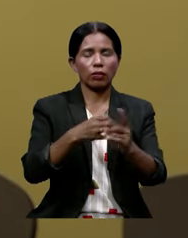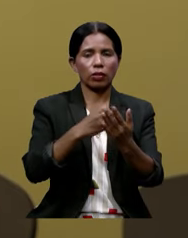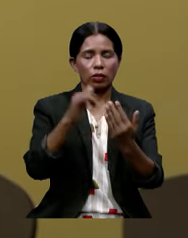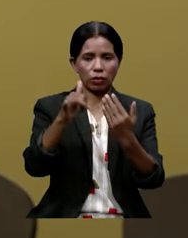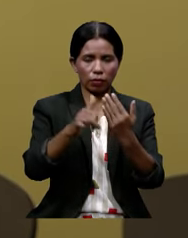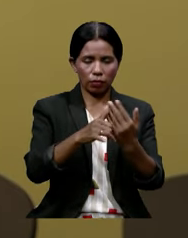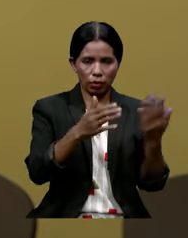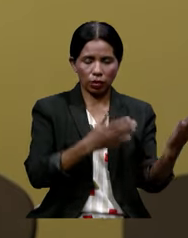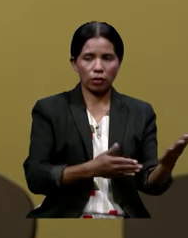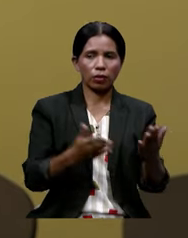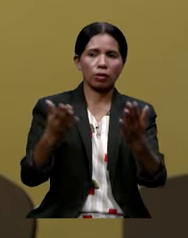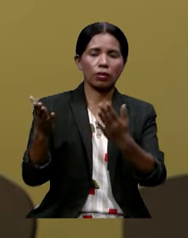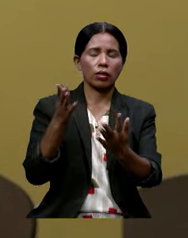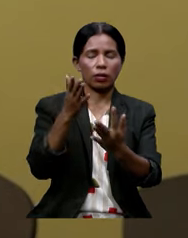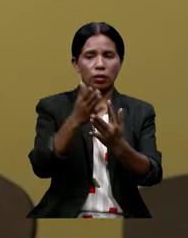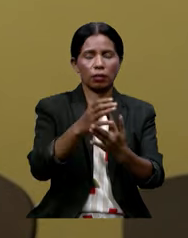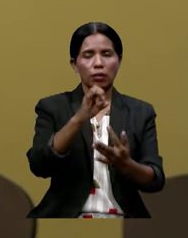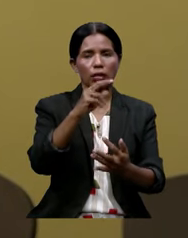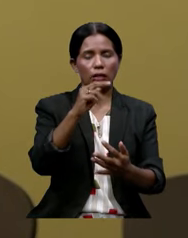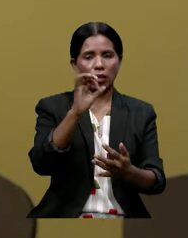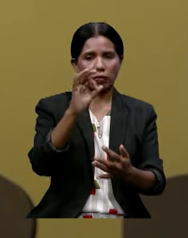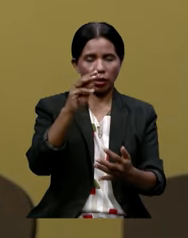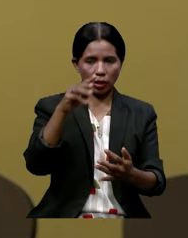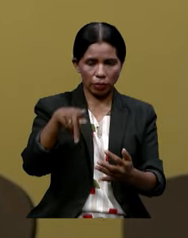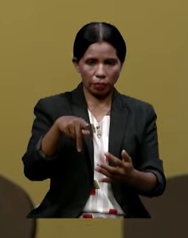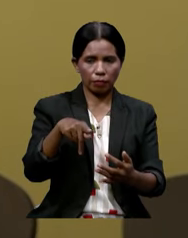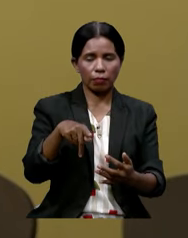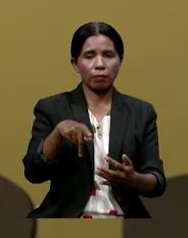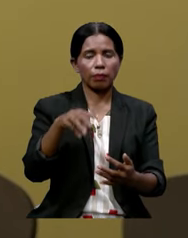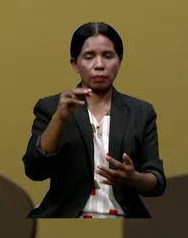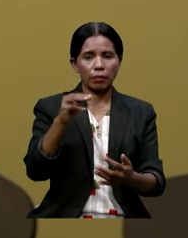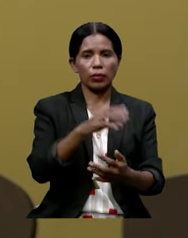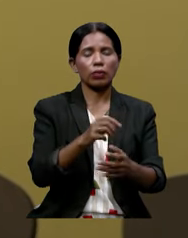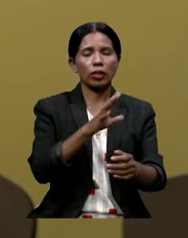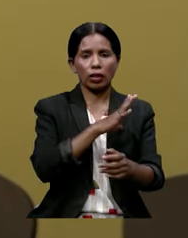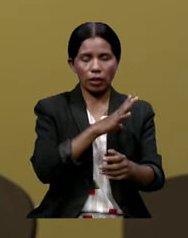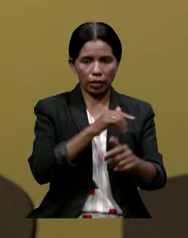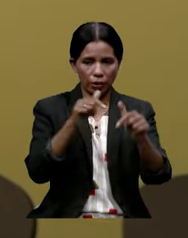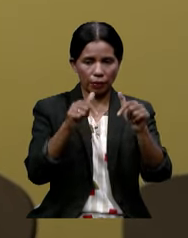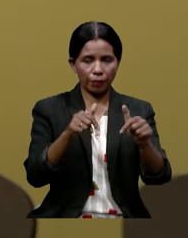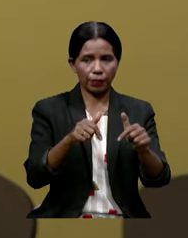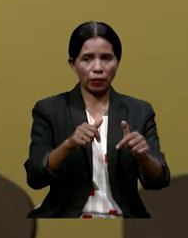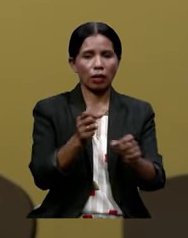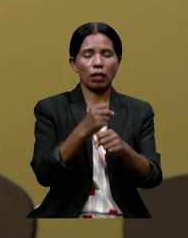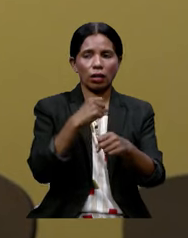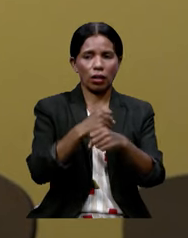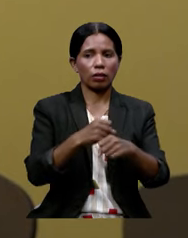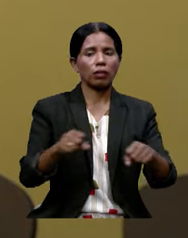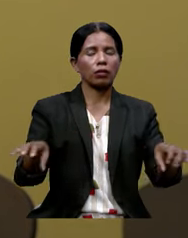bele tam hoto na ia armazen NFP mas be hodi heing ida né NFP mos halo